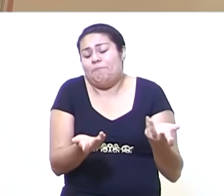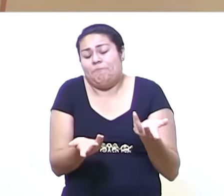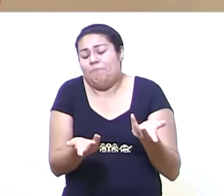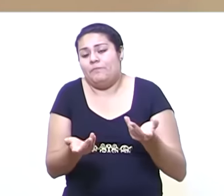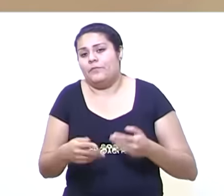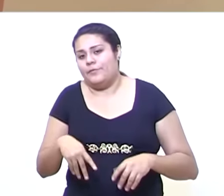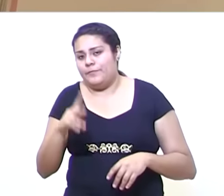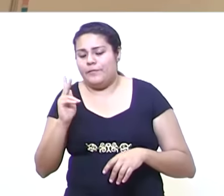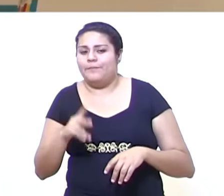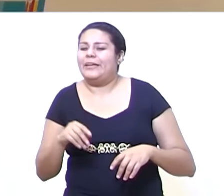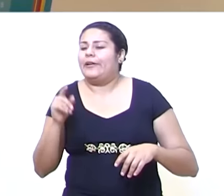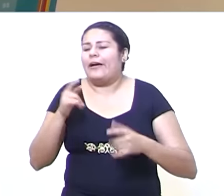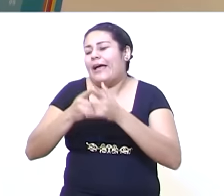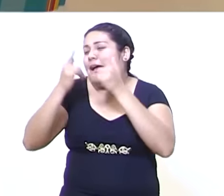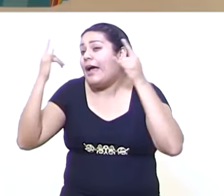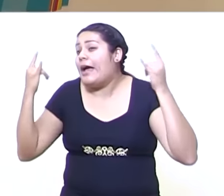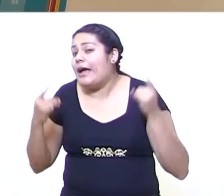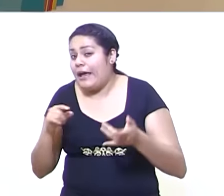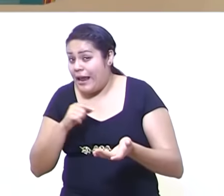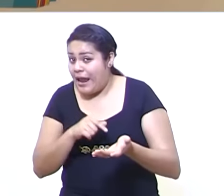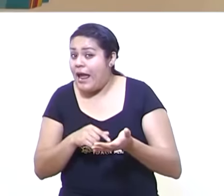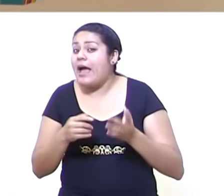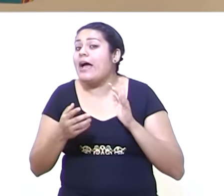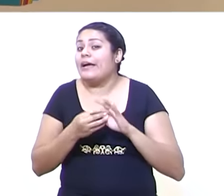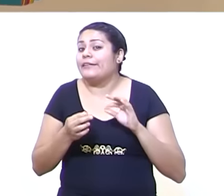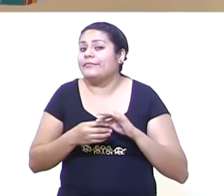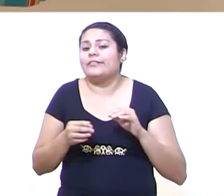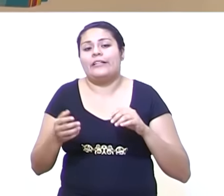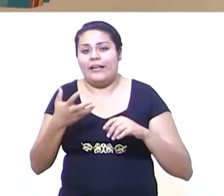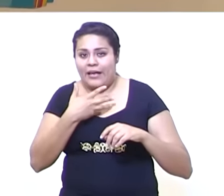navío sí trae duendes.